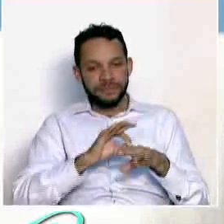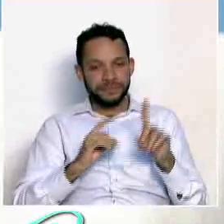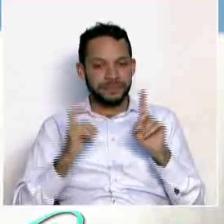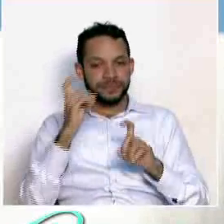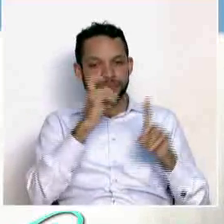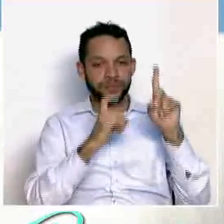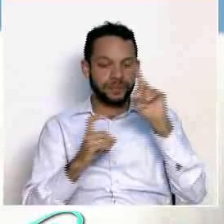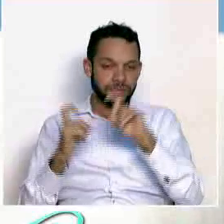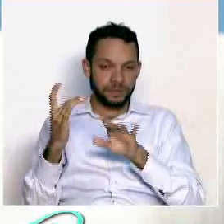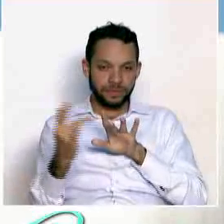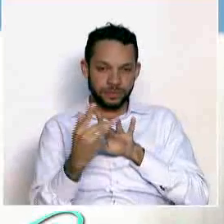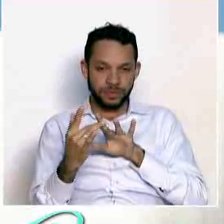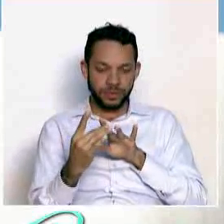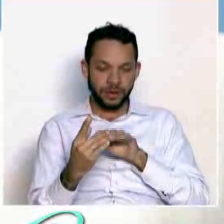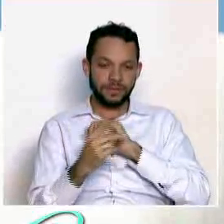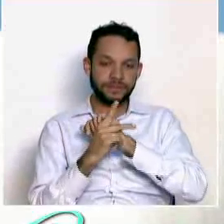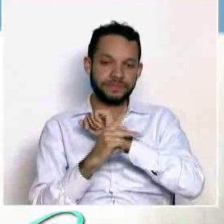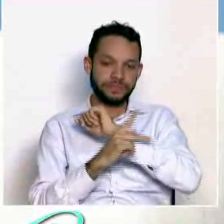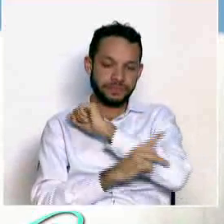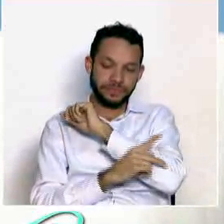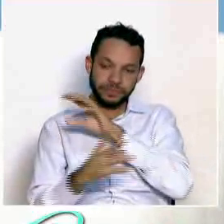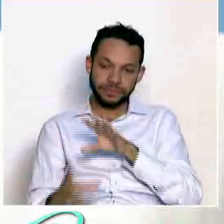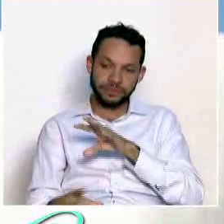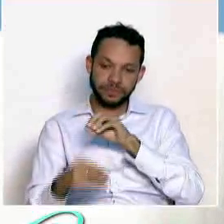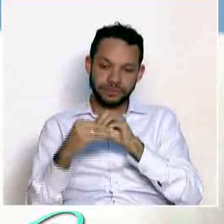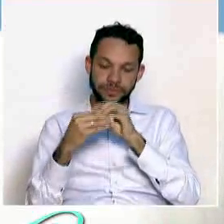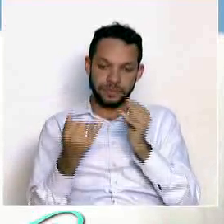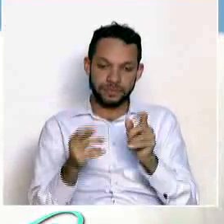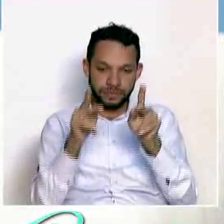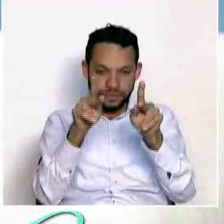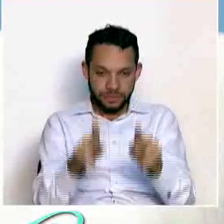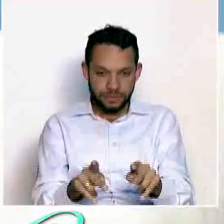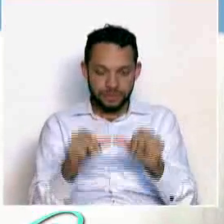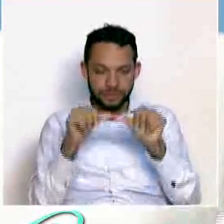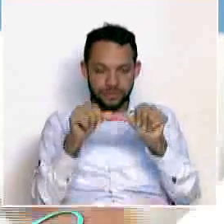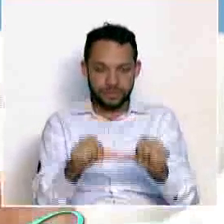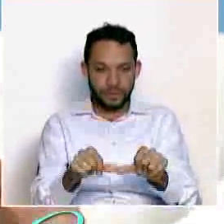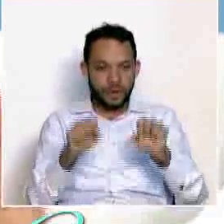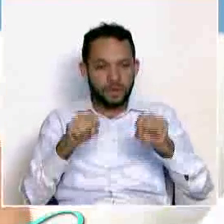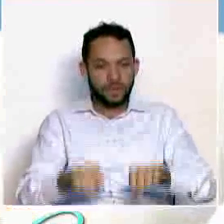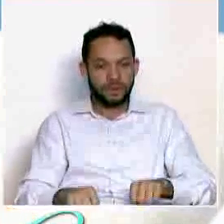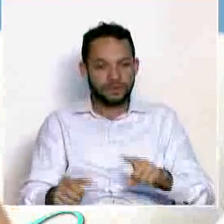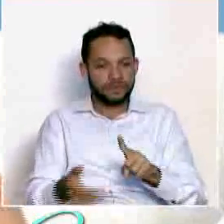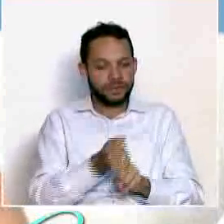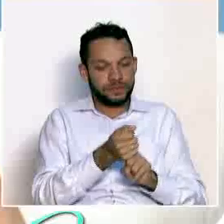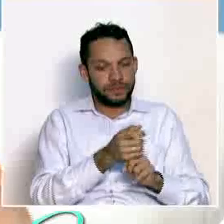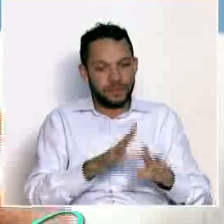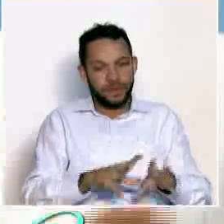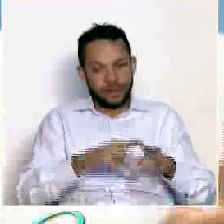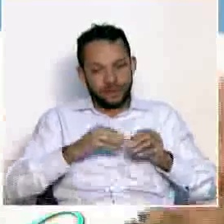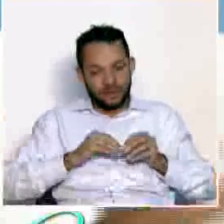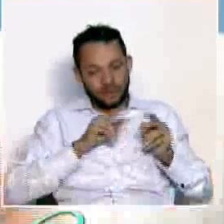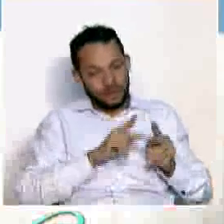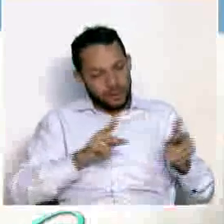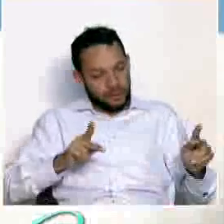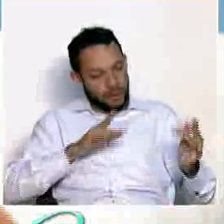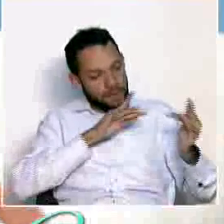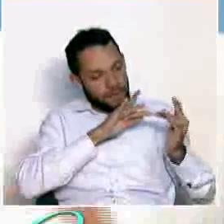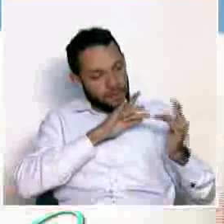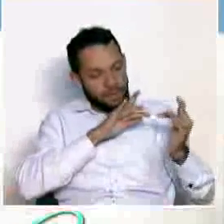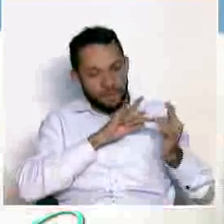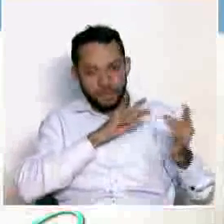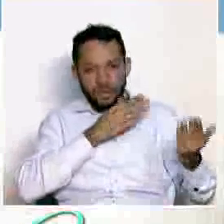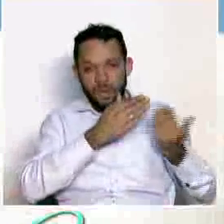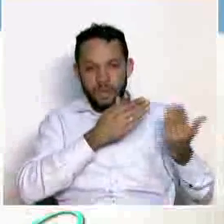un psicólogo clínico. ¿Por qué? Porque la consulta no nos permite adentrarnos en la vida de la persona, sernos